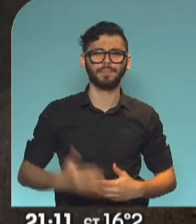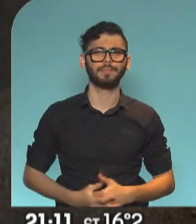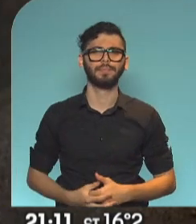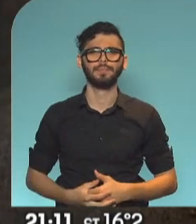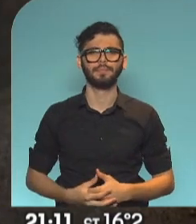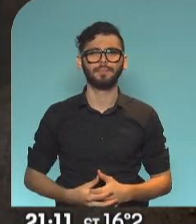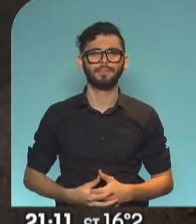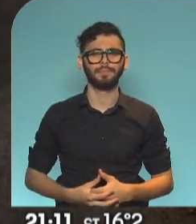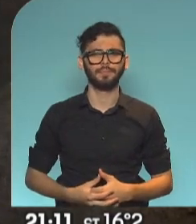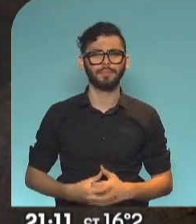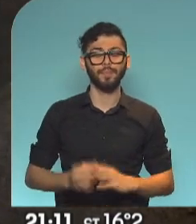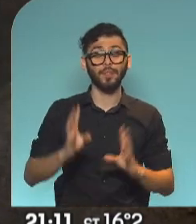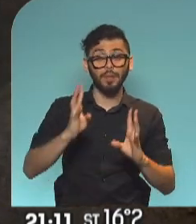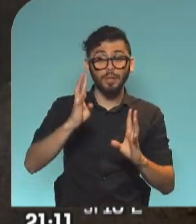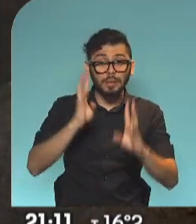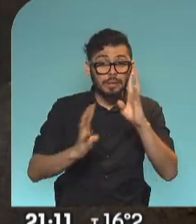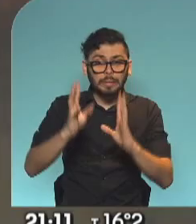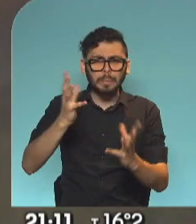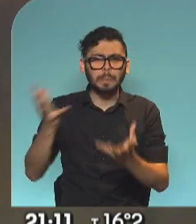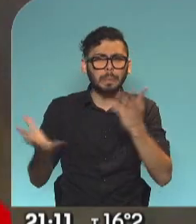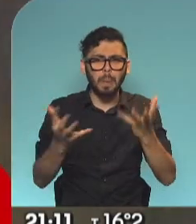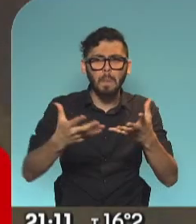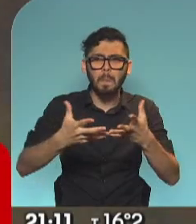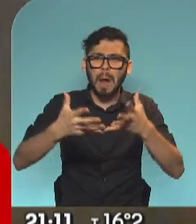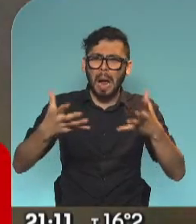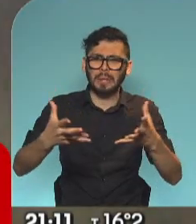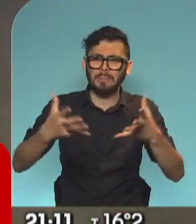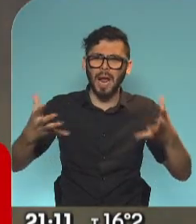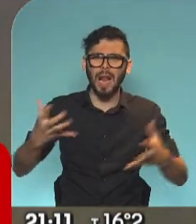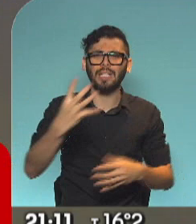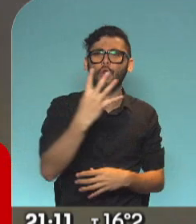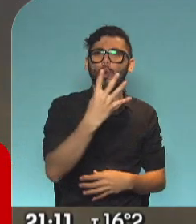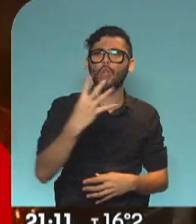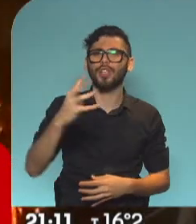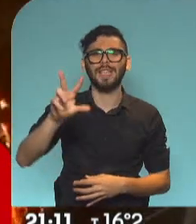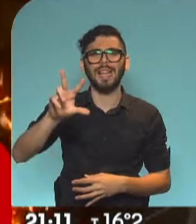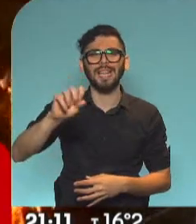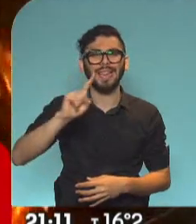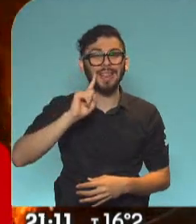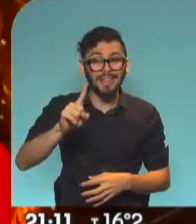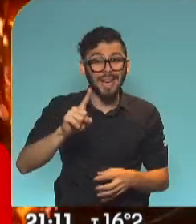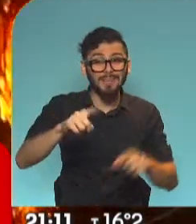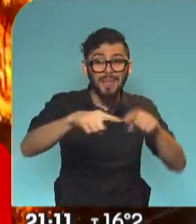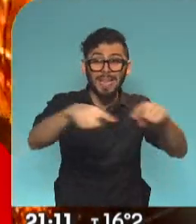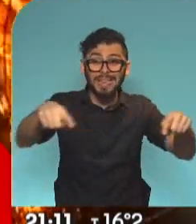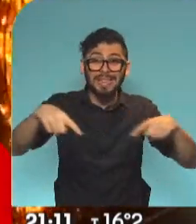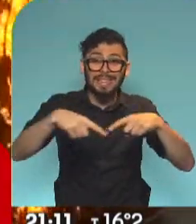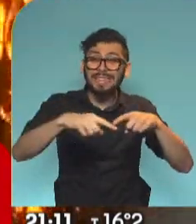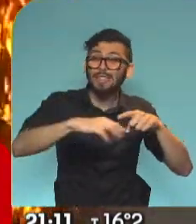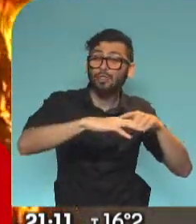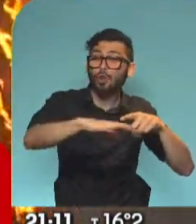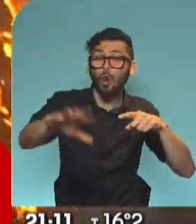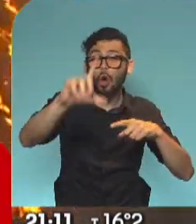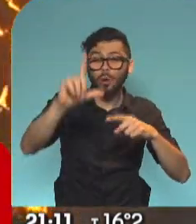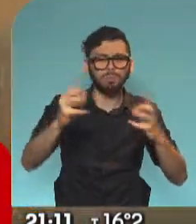Los incendios forestales avanzan y ya arrasaron más de 430 mil hectáreas en todo el país. De las 9 provincias